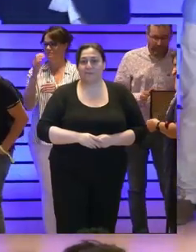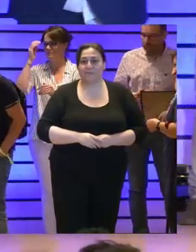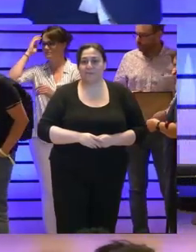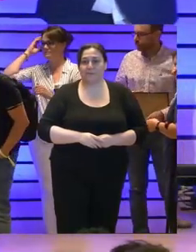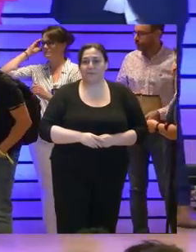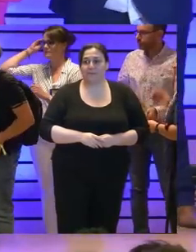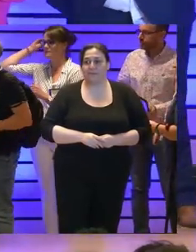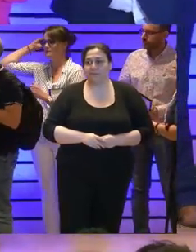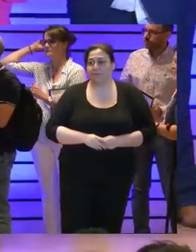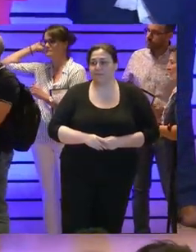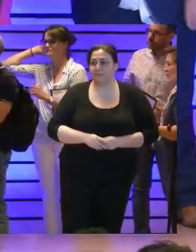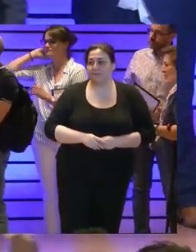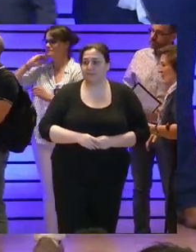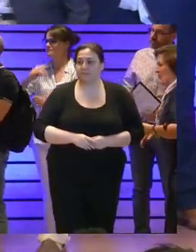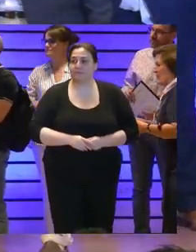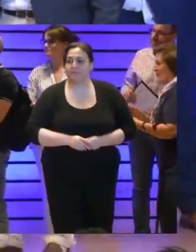Ahora le das.